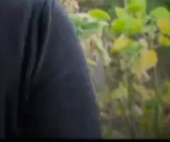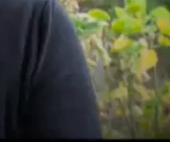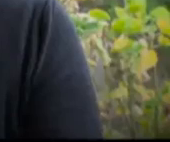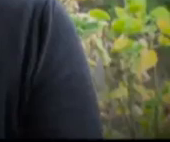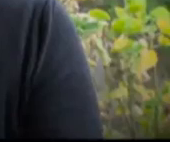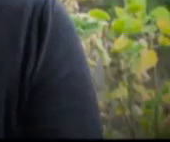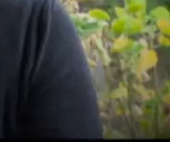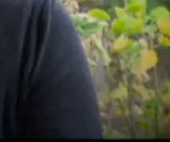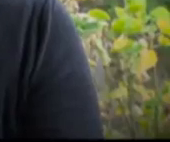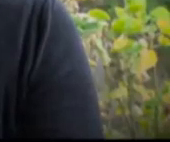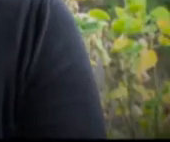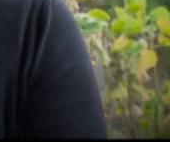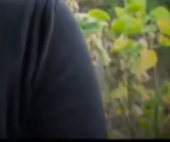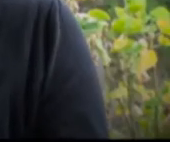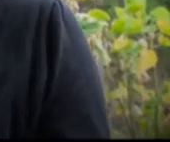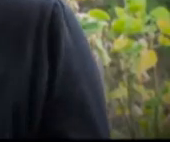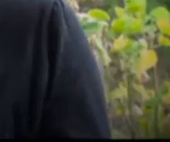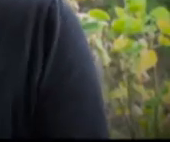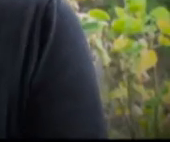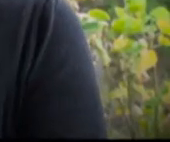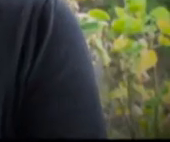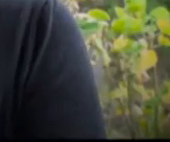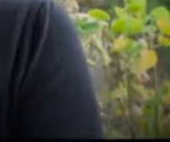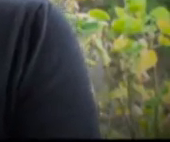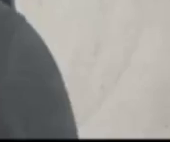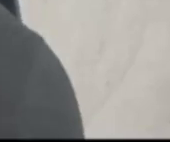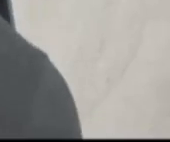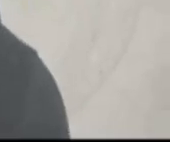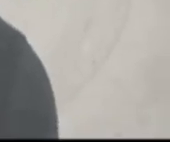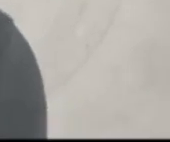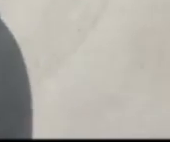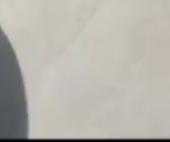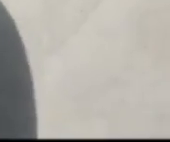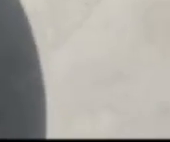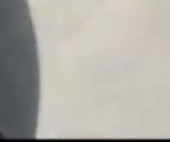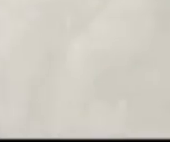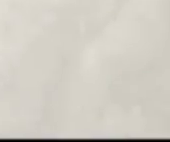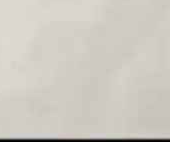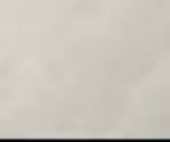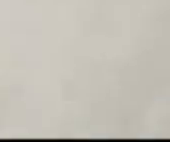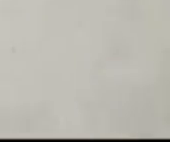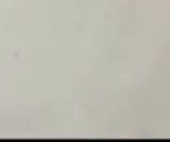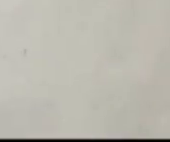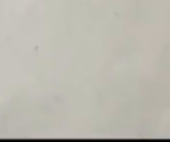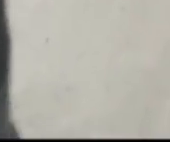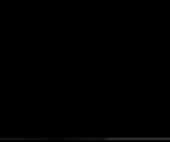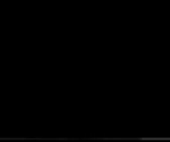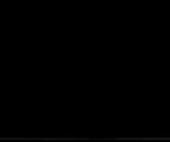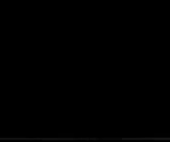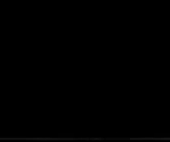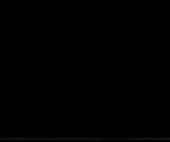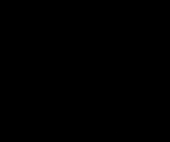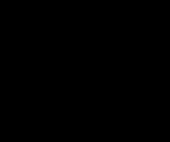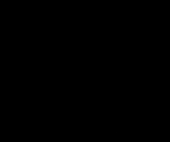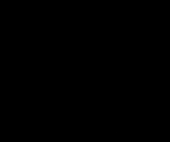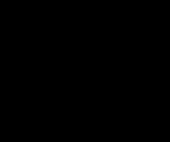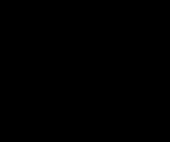un retroceso por lo mínimo de todos estos 10 años ganados, haremos un retroceso de unos 20 años atrás.